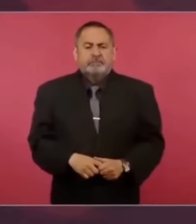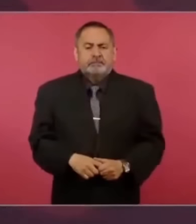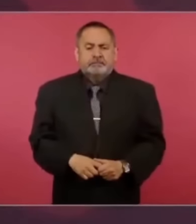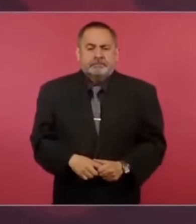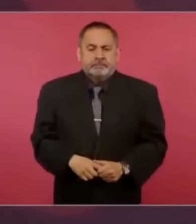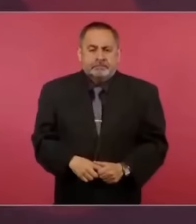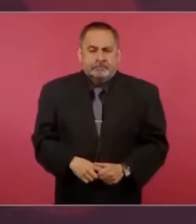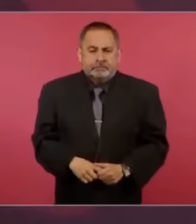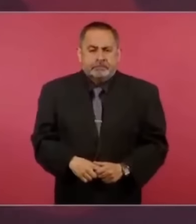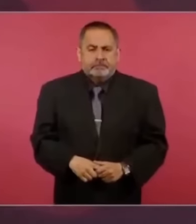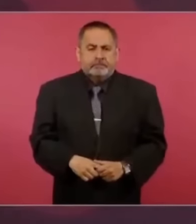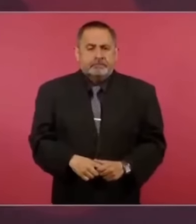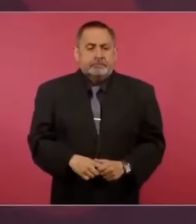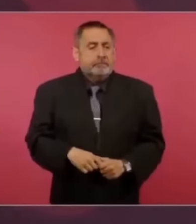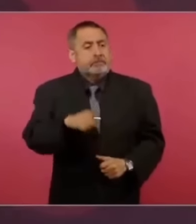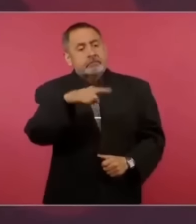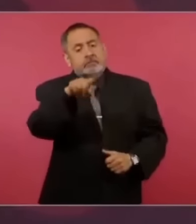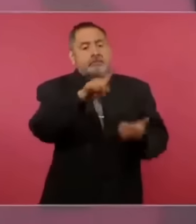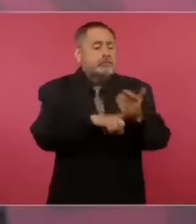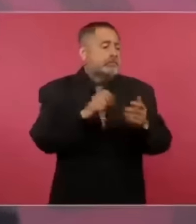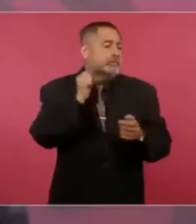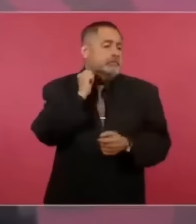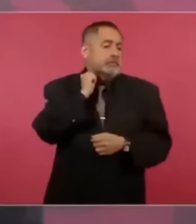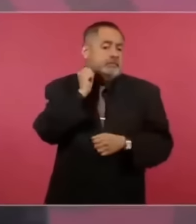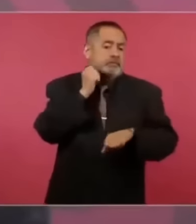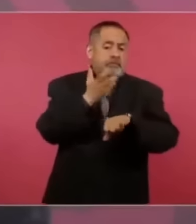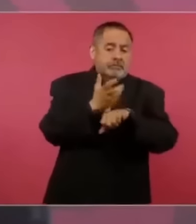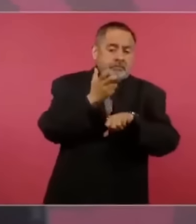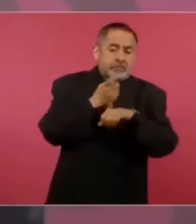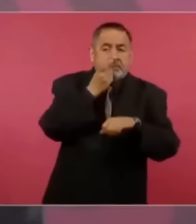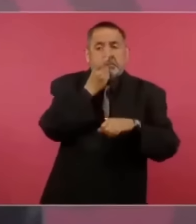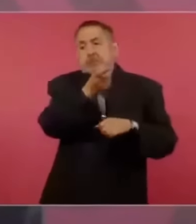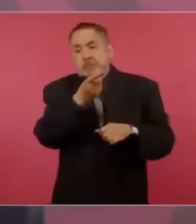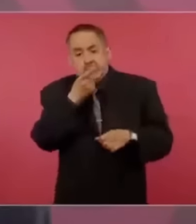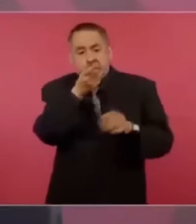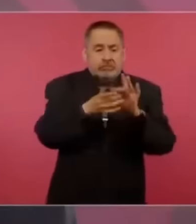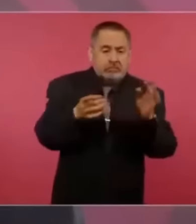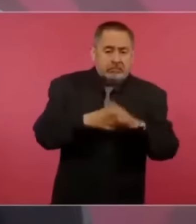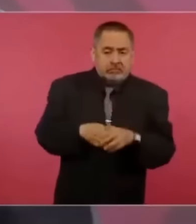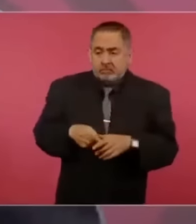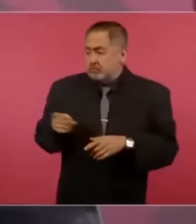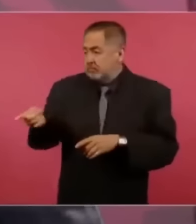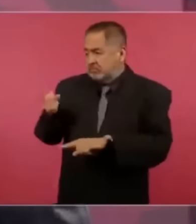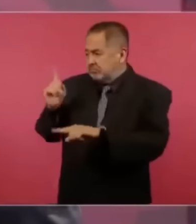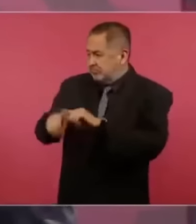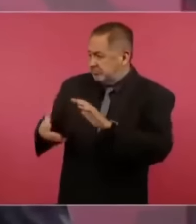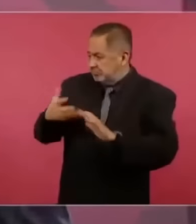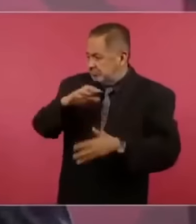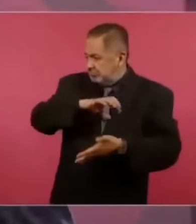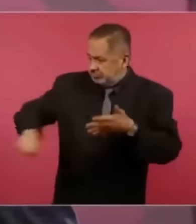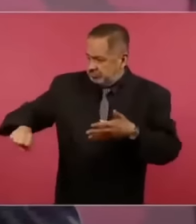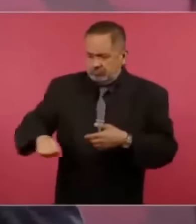que porque los senadores de Estados Unidos dicen que vamos a expropiar,